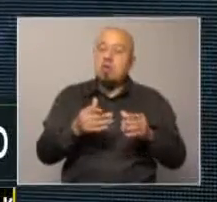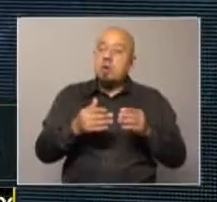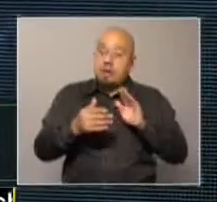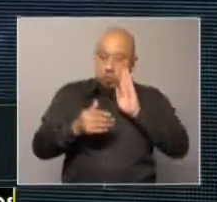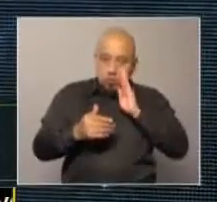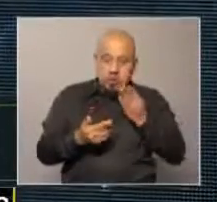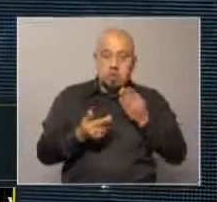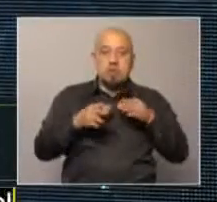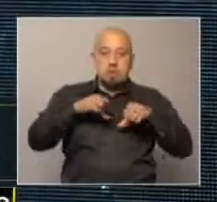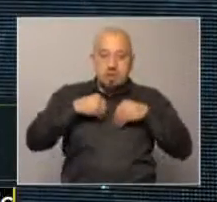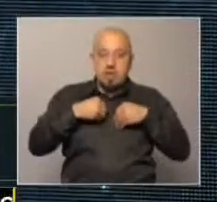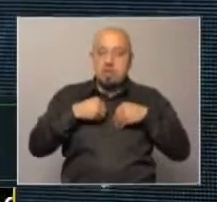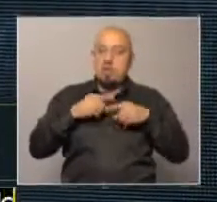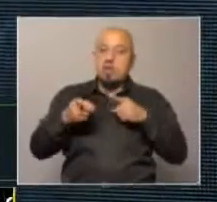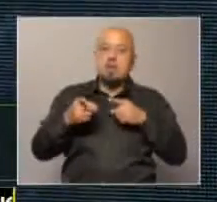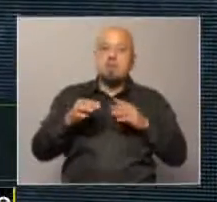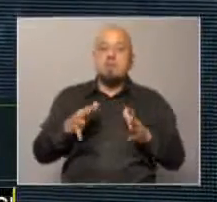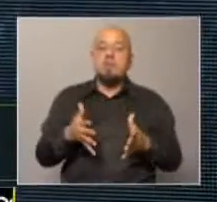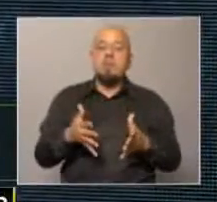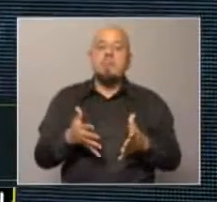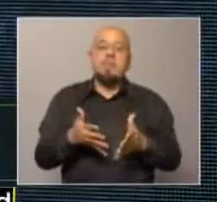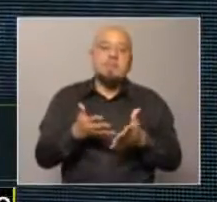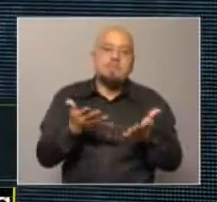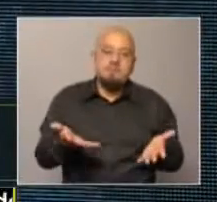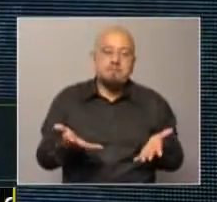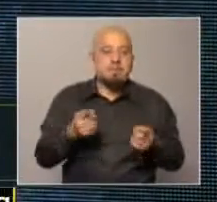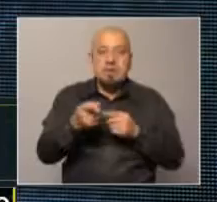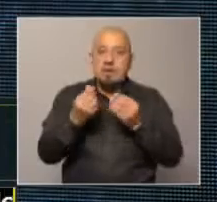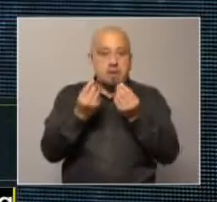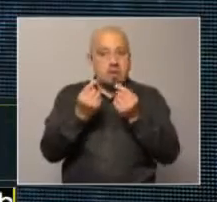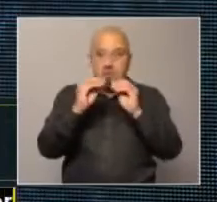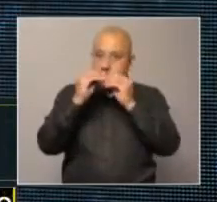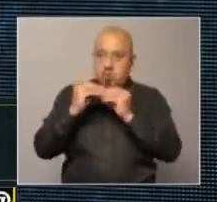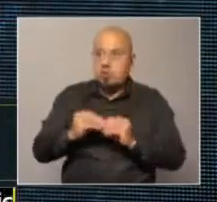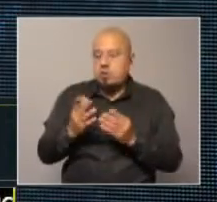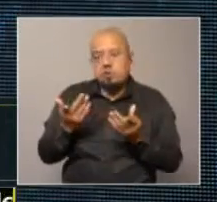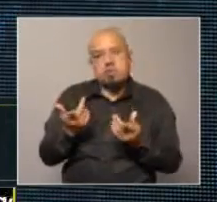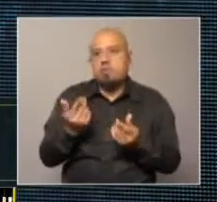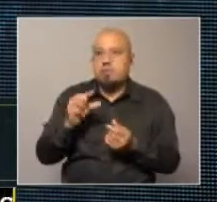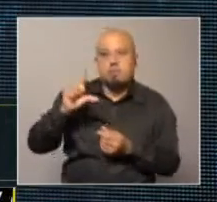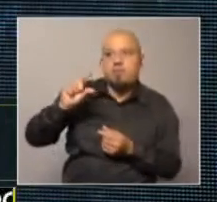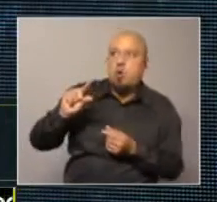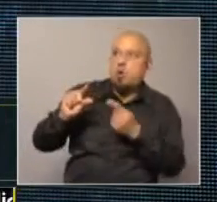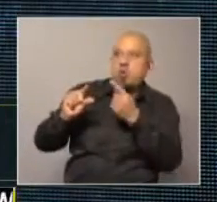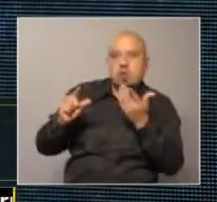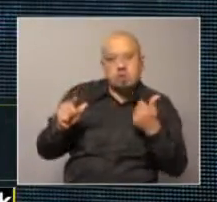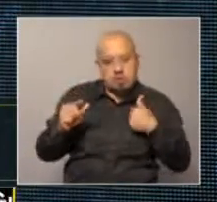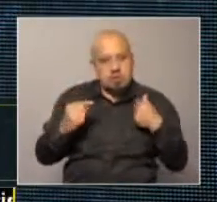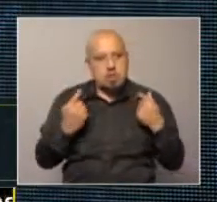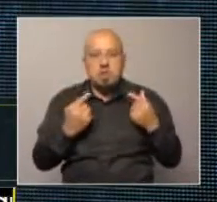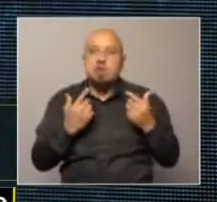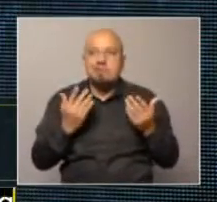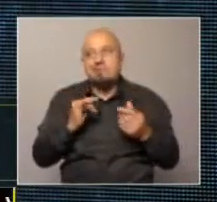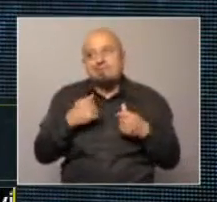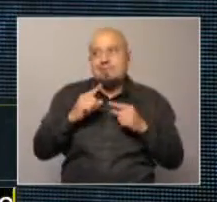Presupuesto del Senado que era, no es el presupuesto que ellas hubieran deseado, esa fue las palabras textuales de